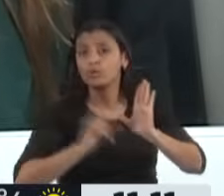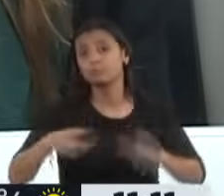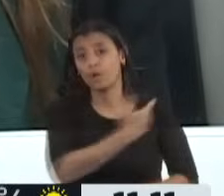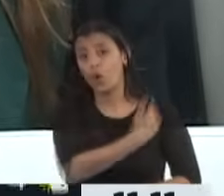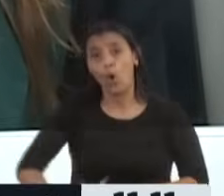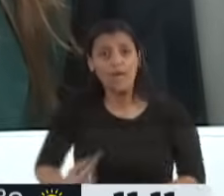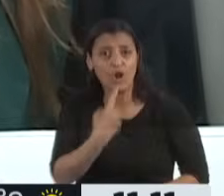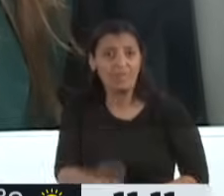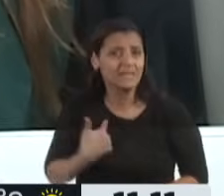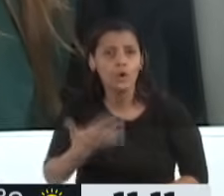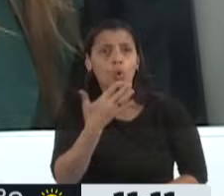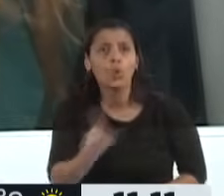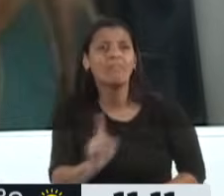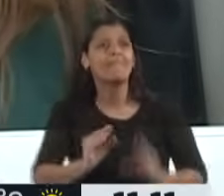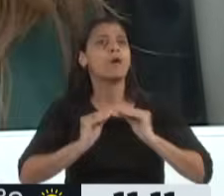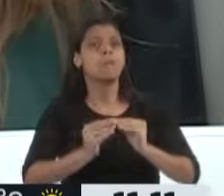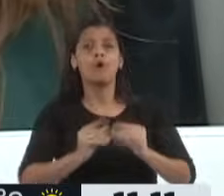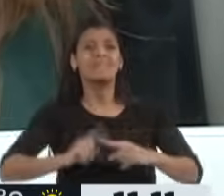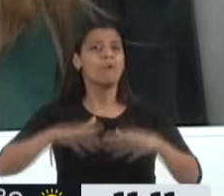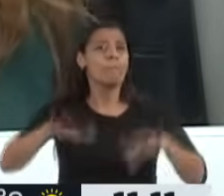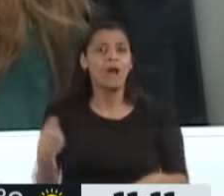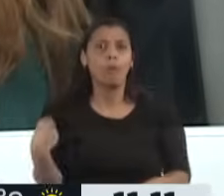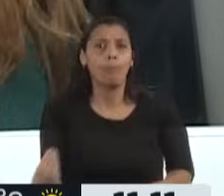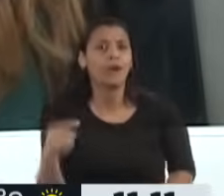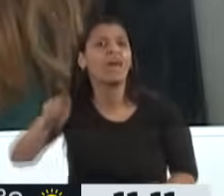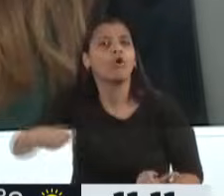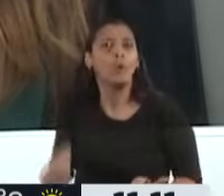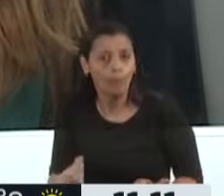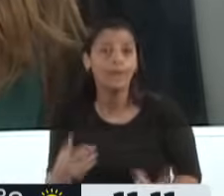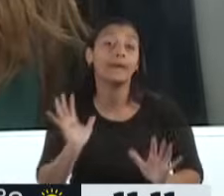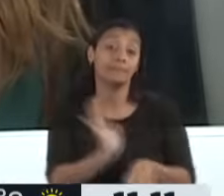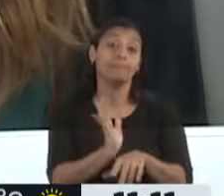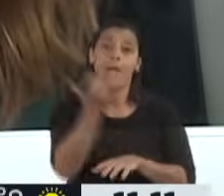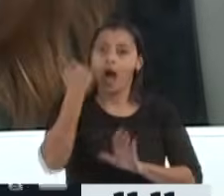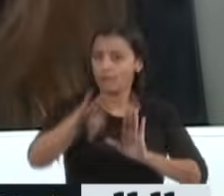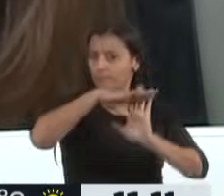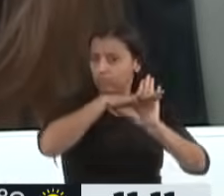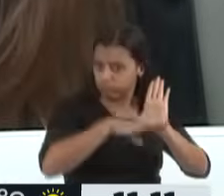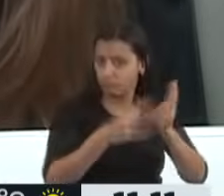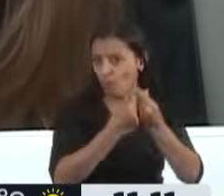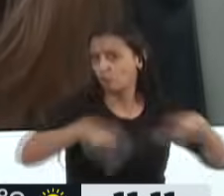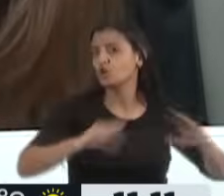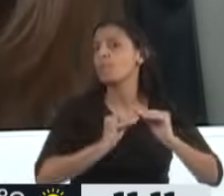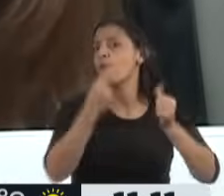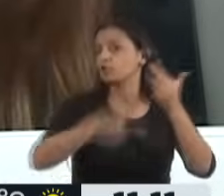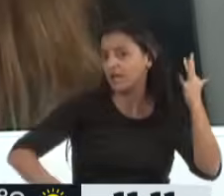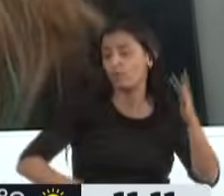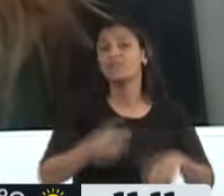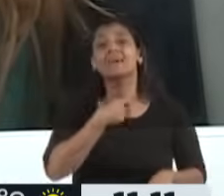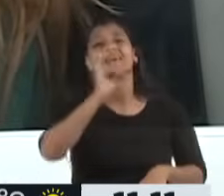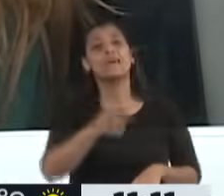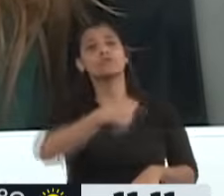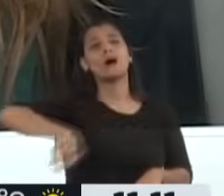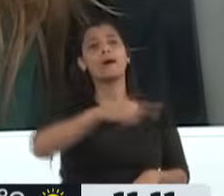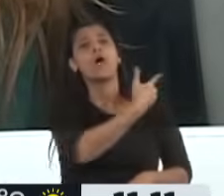es inentendible este paro que hubo ahora, el segundo, y bueno, ahí arrojaron una lista de cosas y yo quería saber si algunas de ellas son tomadas, porque por ahí